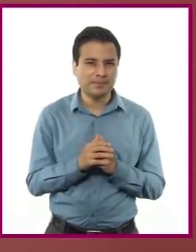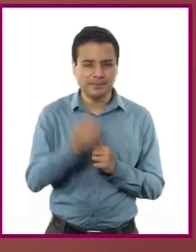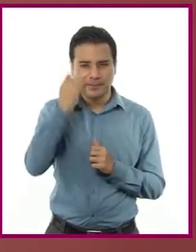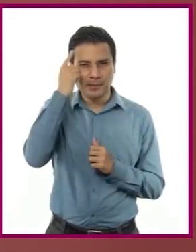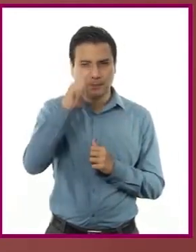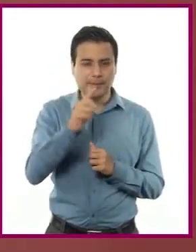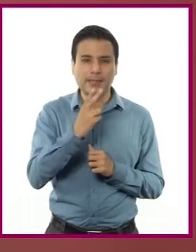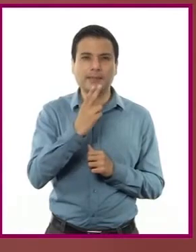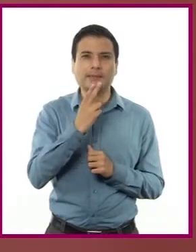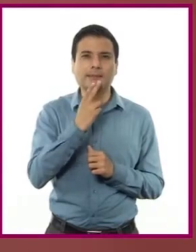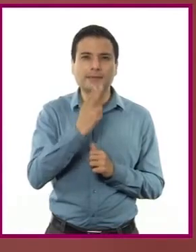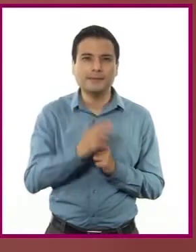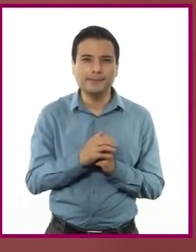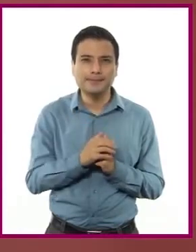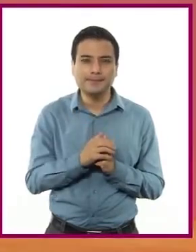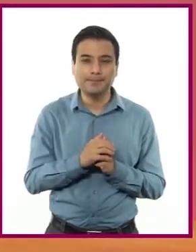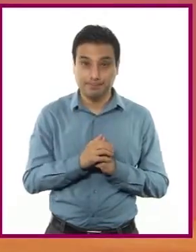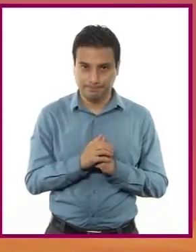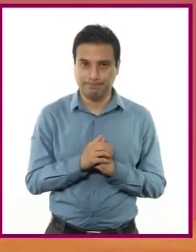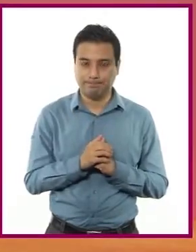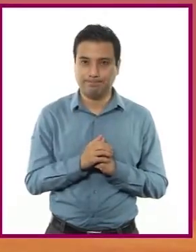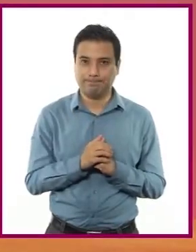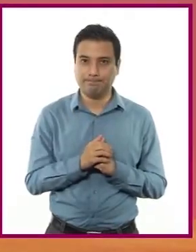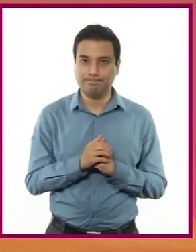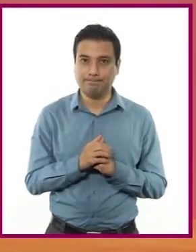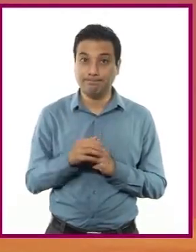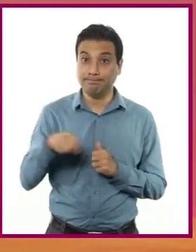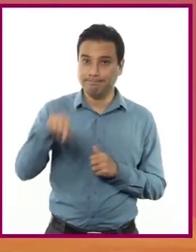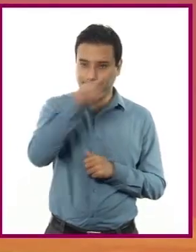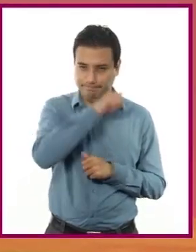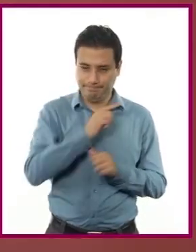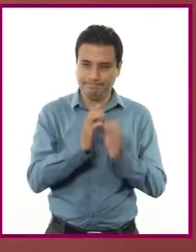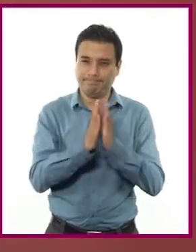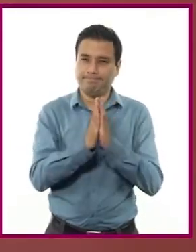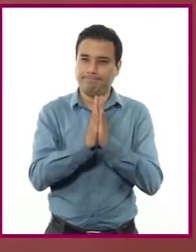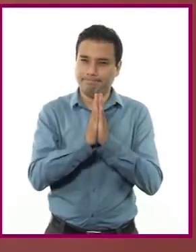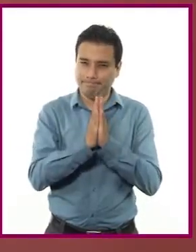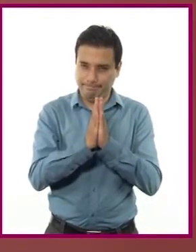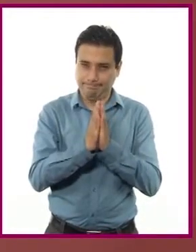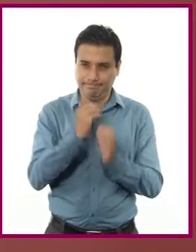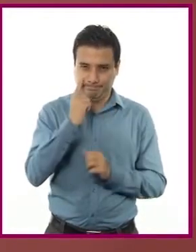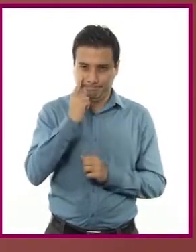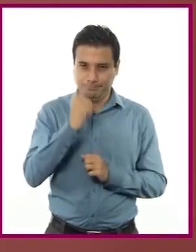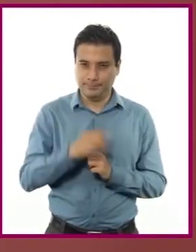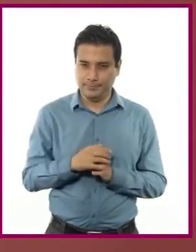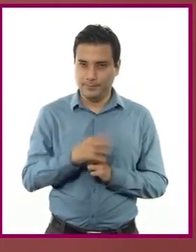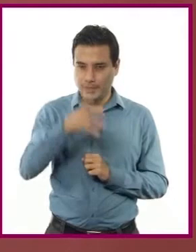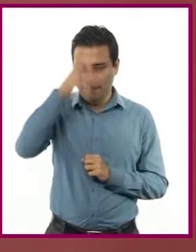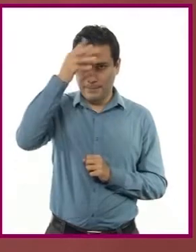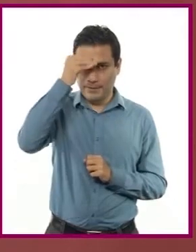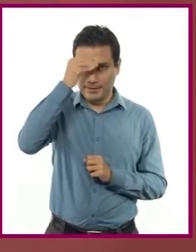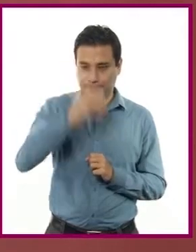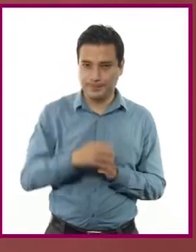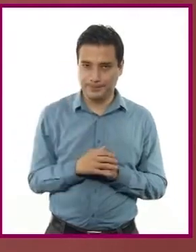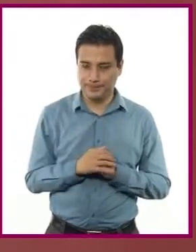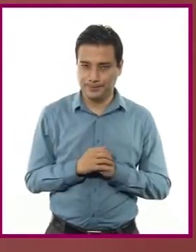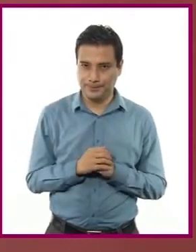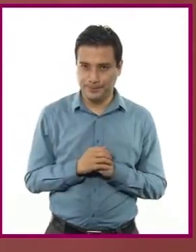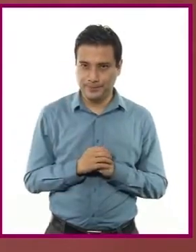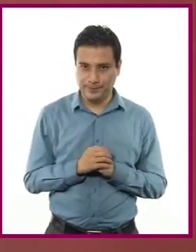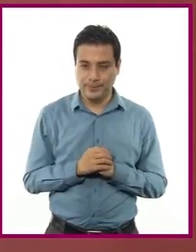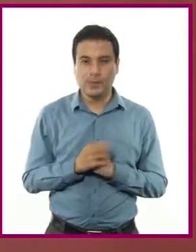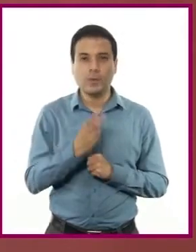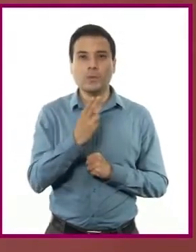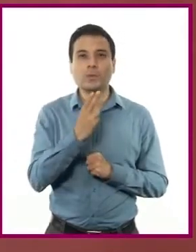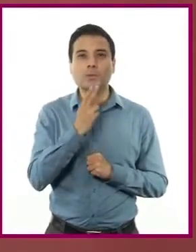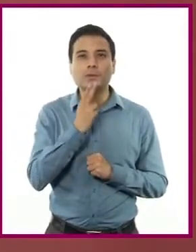que identifiquen y anoten el aprendizaje esperado, que es: utiliza los conceptos de sinónimos